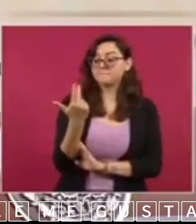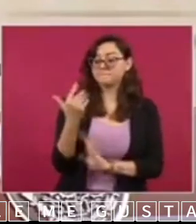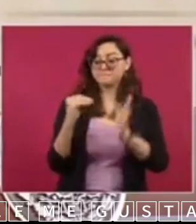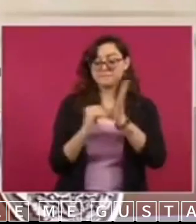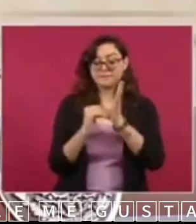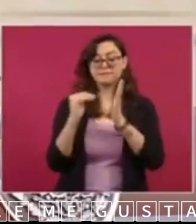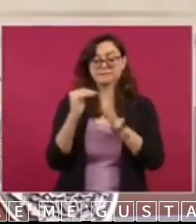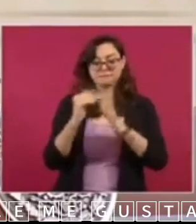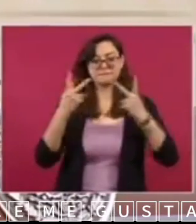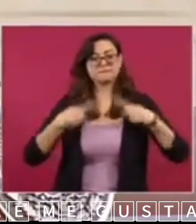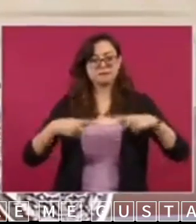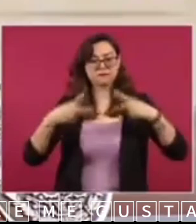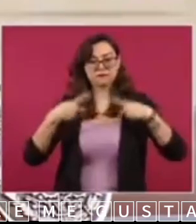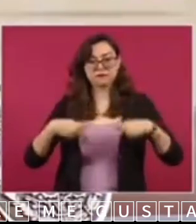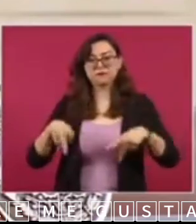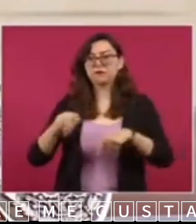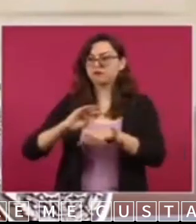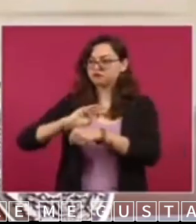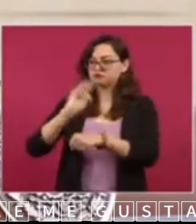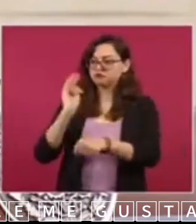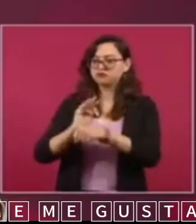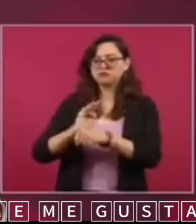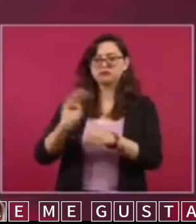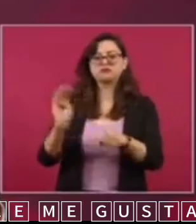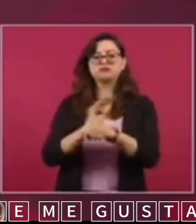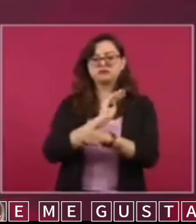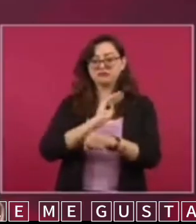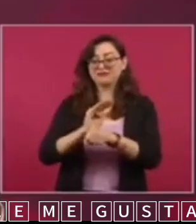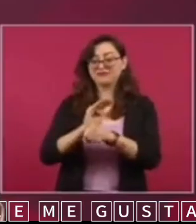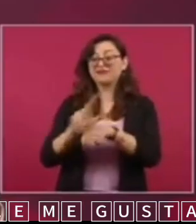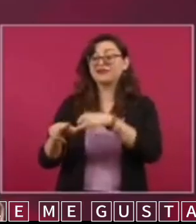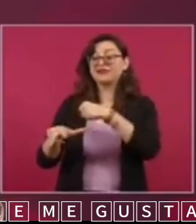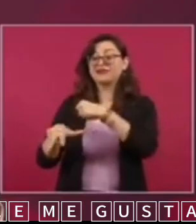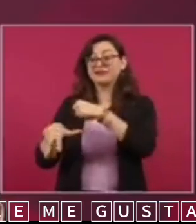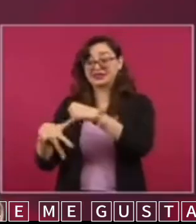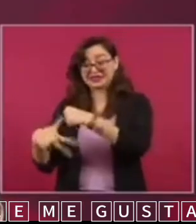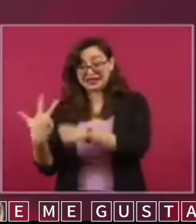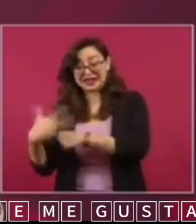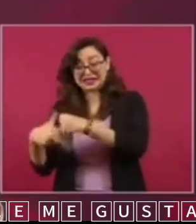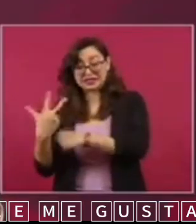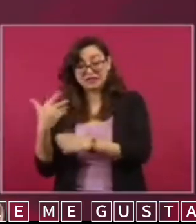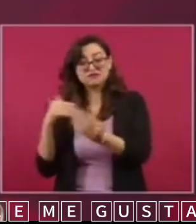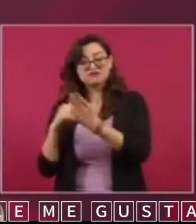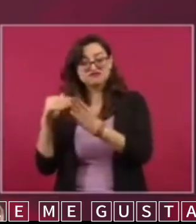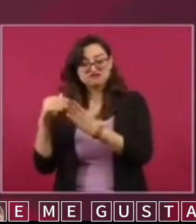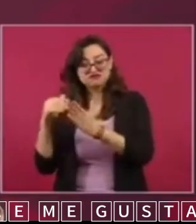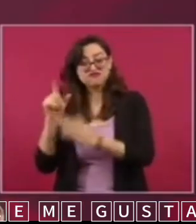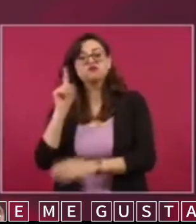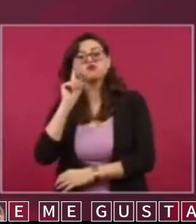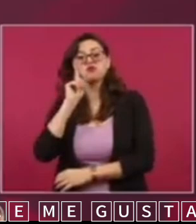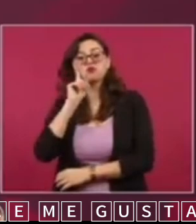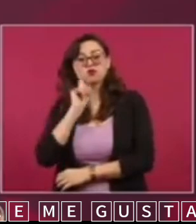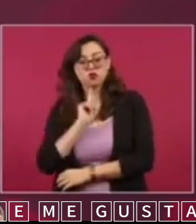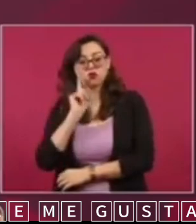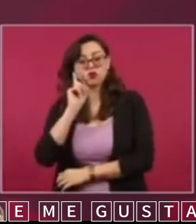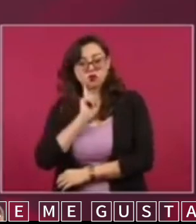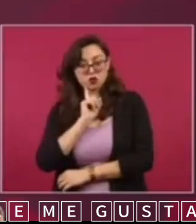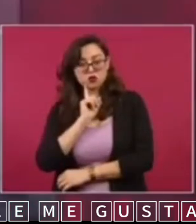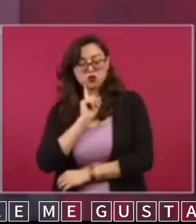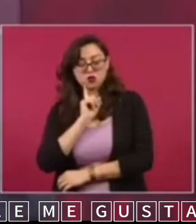25 millones, 13 millones son mujeres.